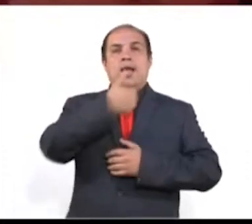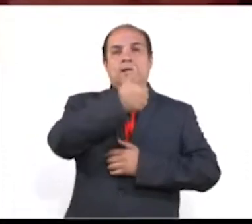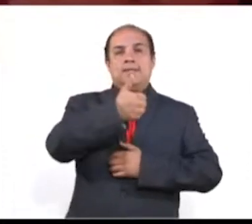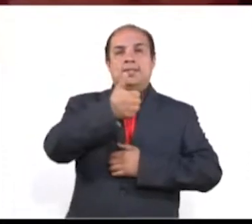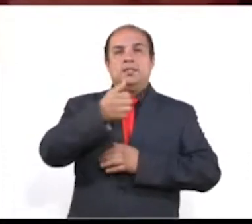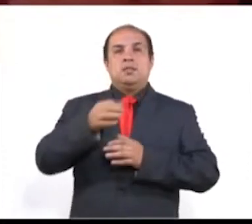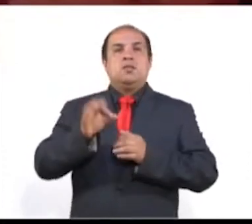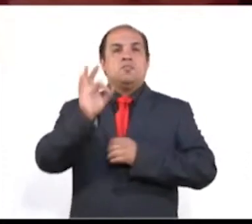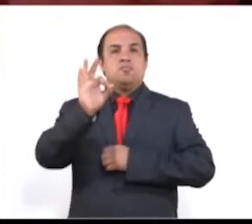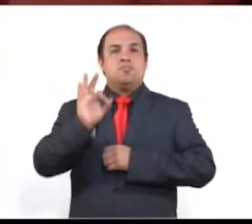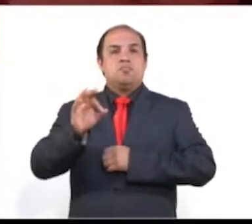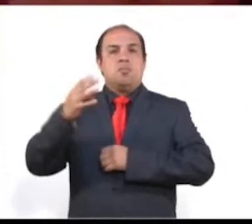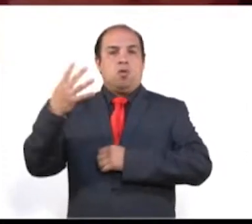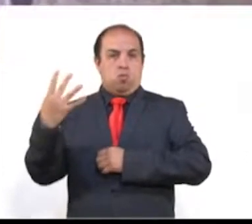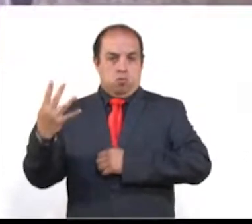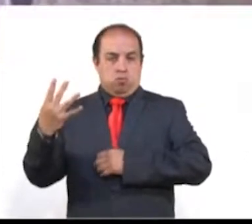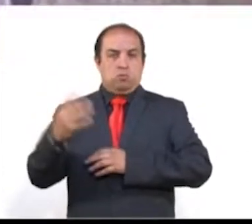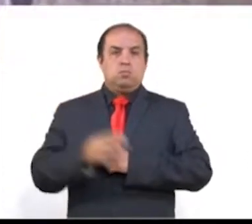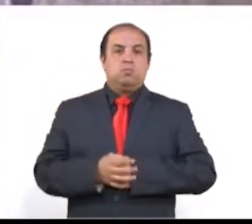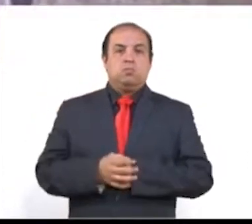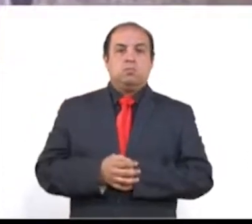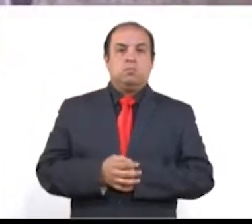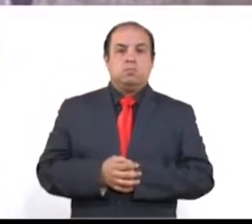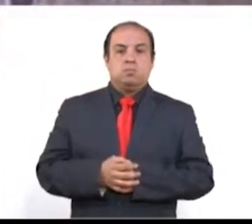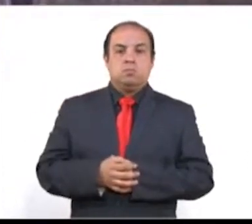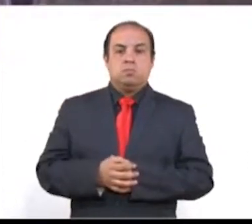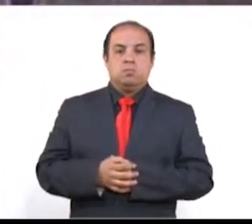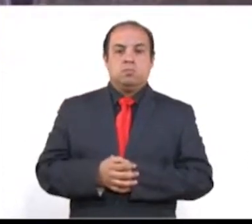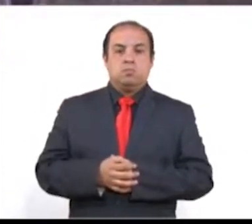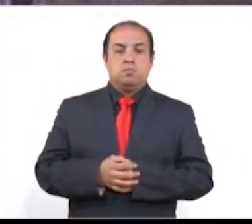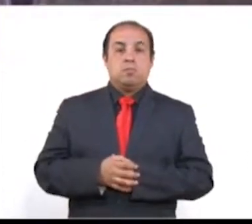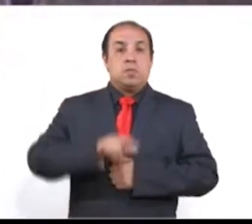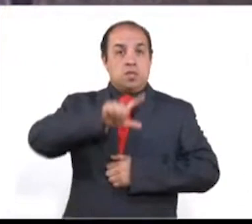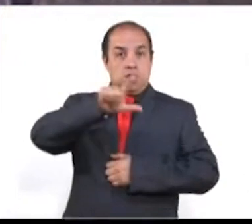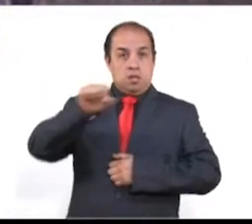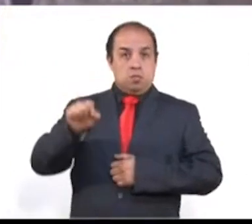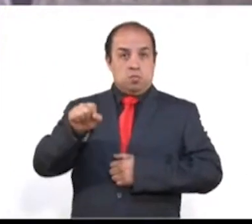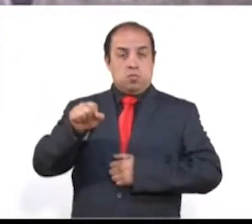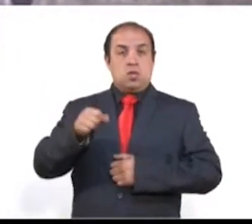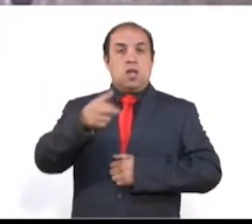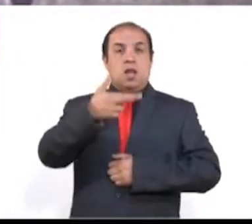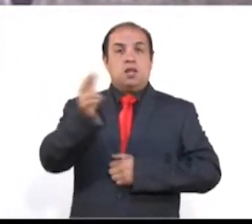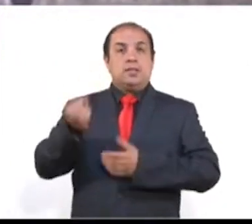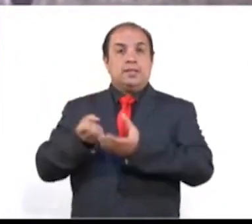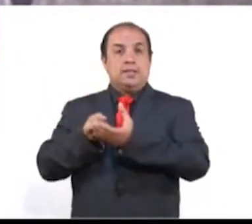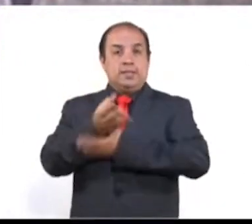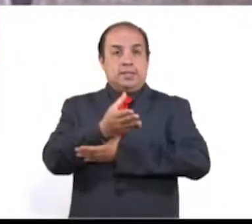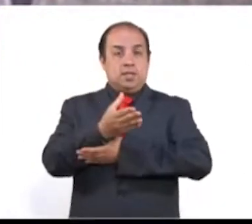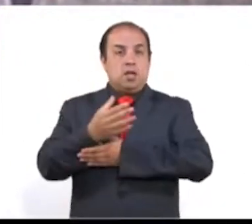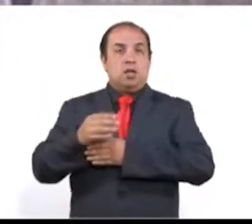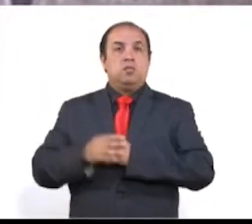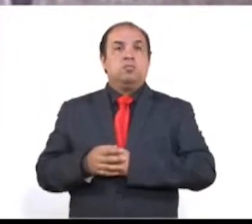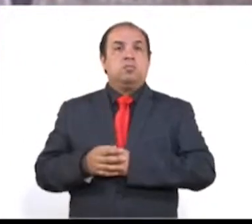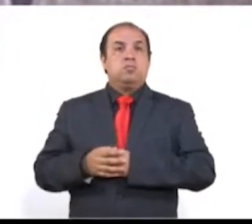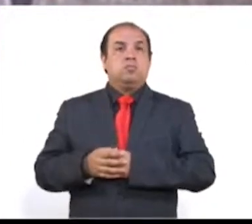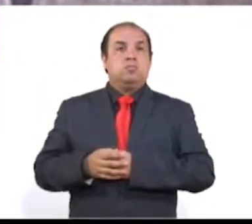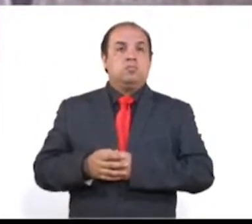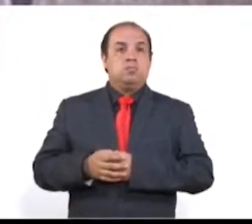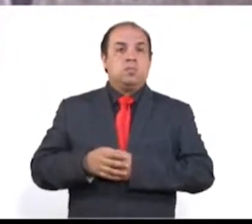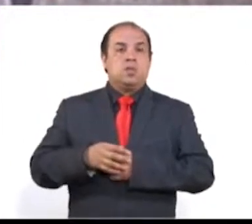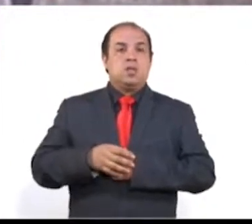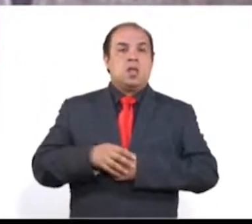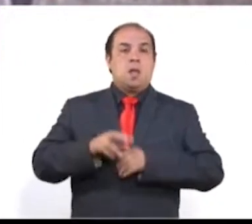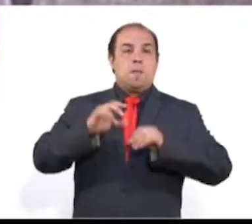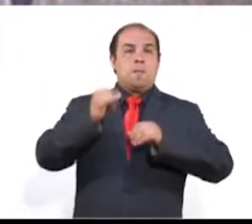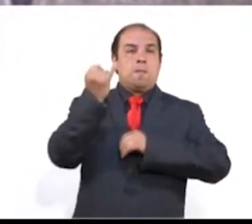justicia de la Ciudad de México en donde se ve a la joven en un restaurante después en el edificio de Campeche 175 donde